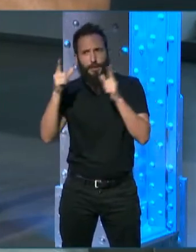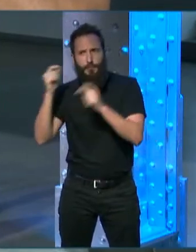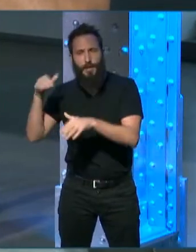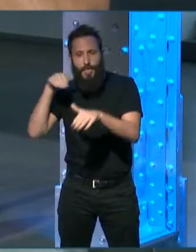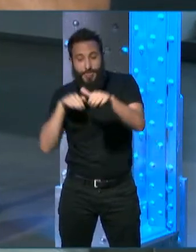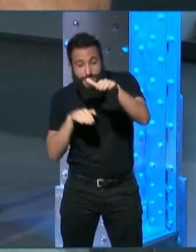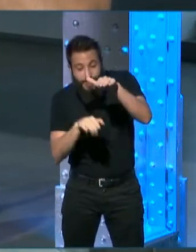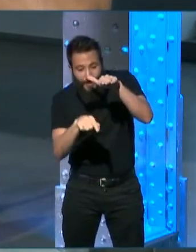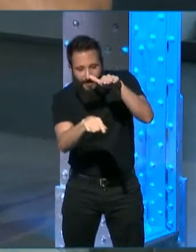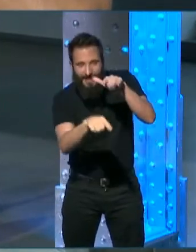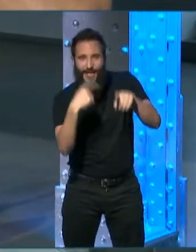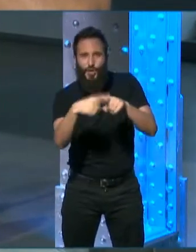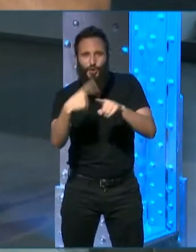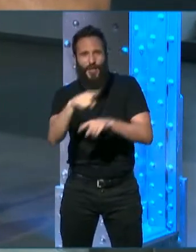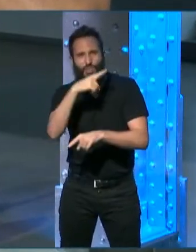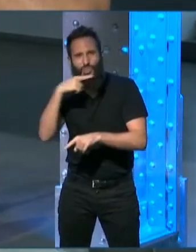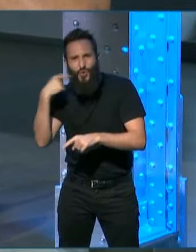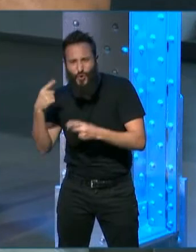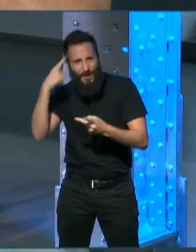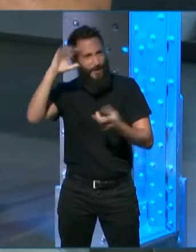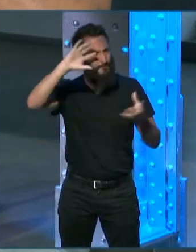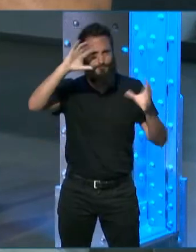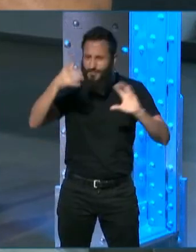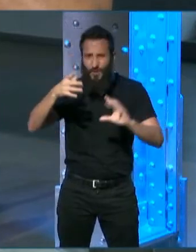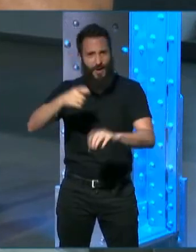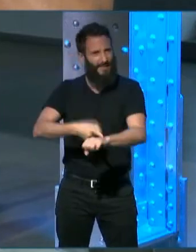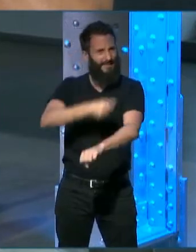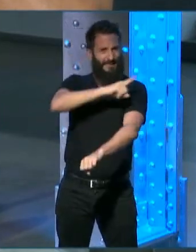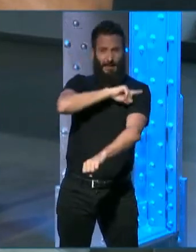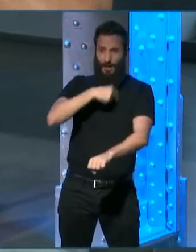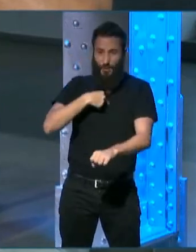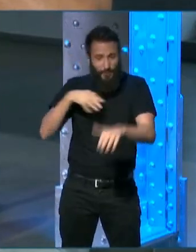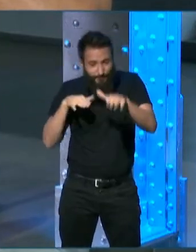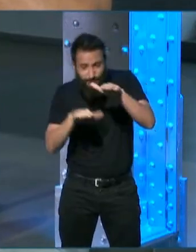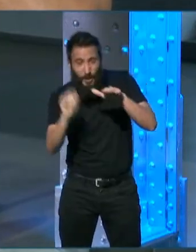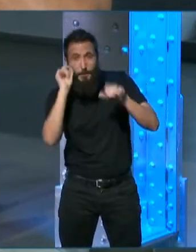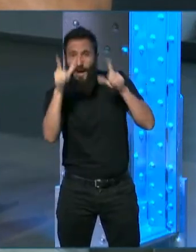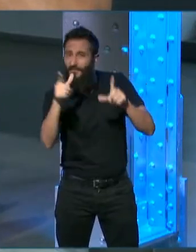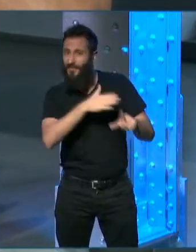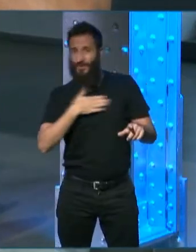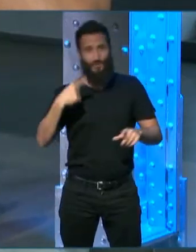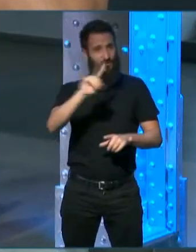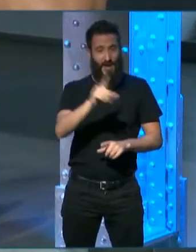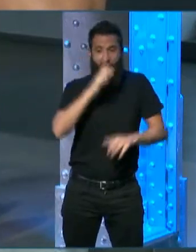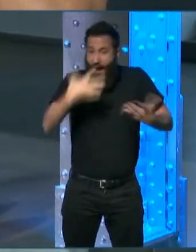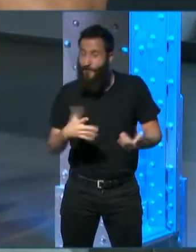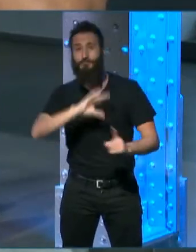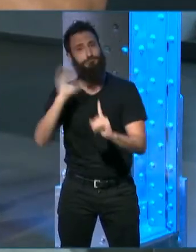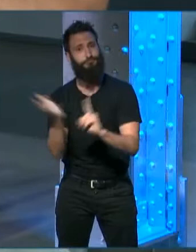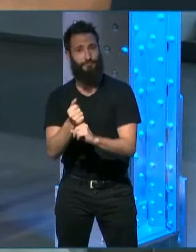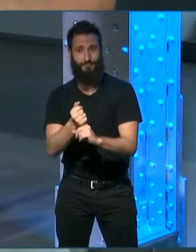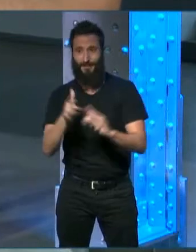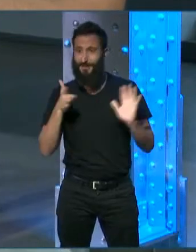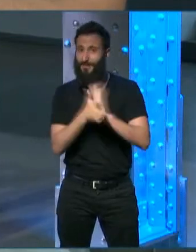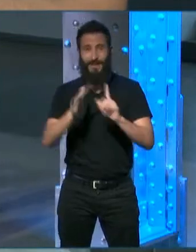una serie de perturbaciones tremendas que yo no quería haber descubierto. Y ahora he descubierto. Esto es lo que me ha sucedido